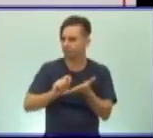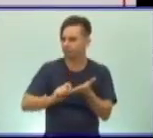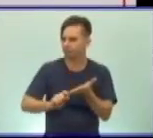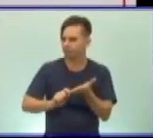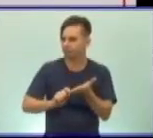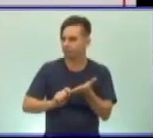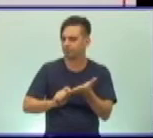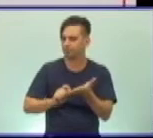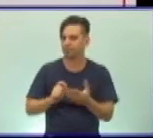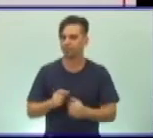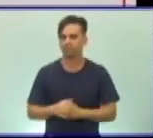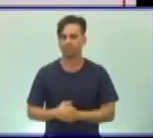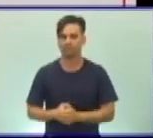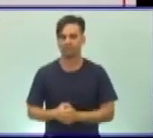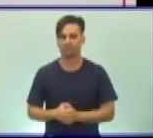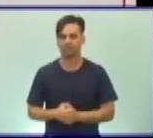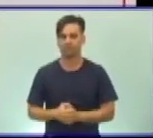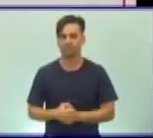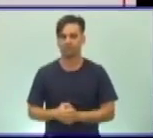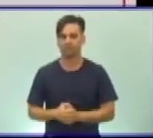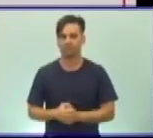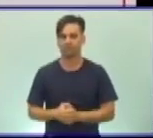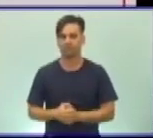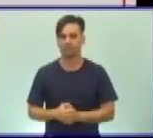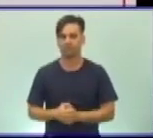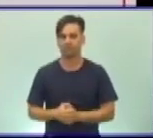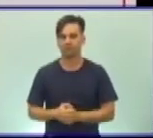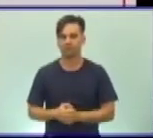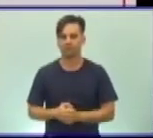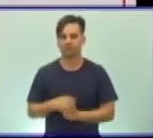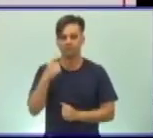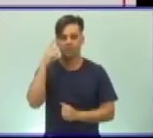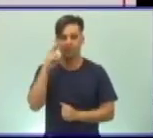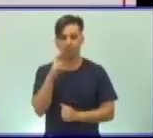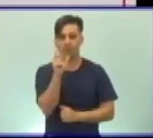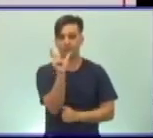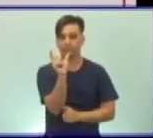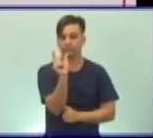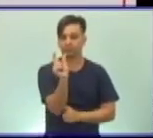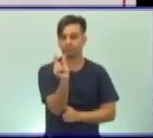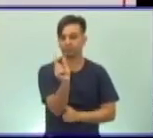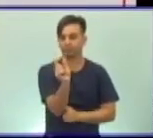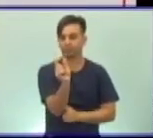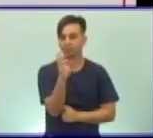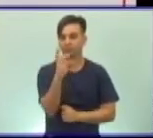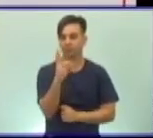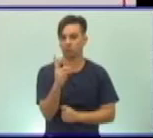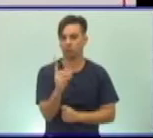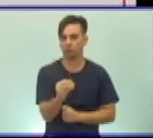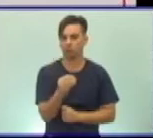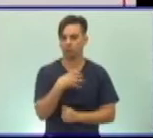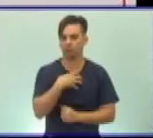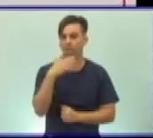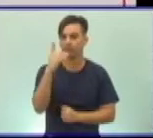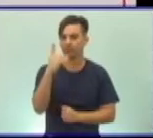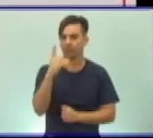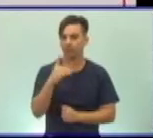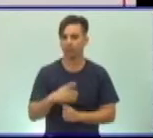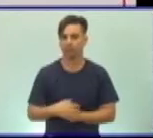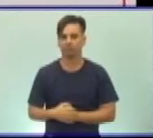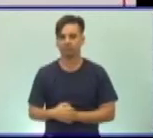cifras significativas, o sea, con el menor número de cifras significativas que tienen los datos. En este caso nos